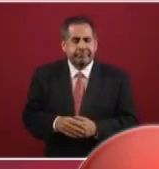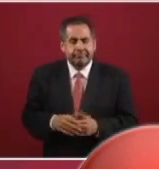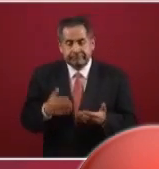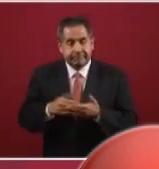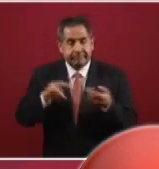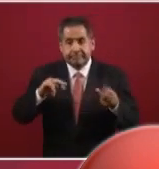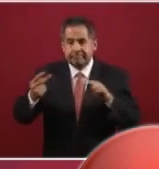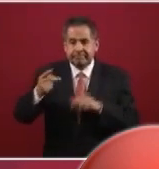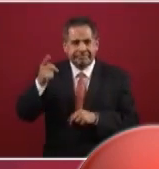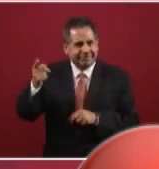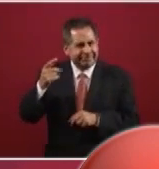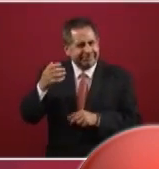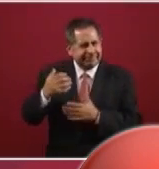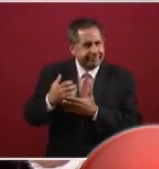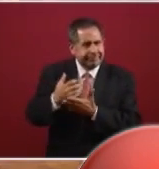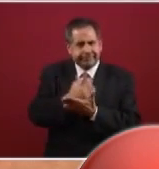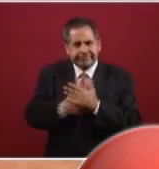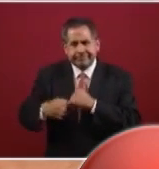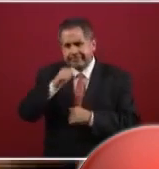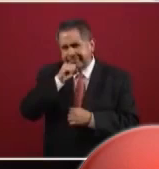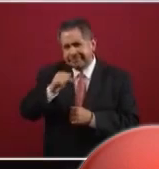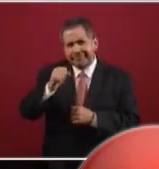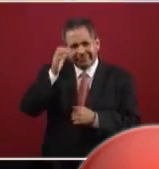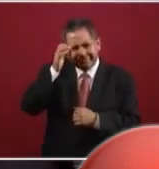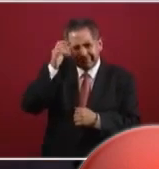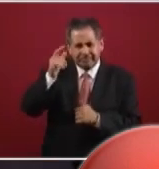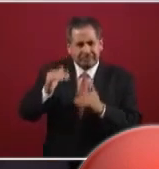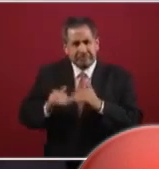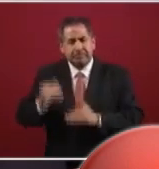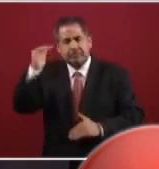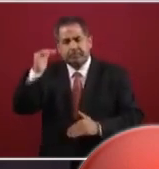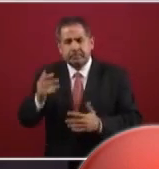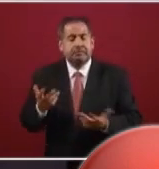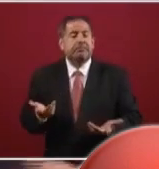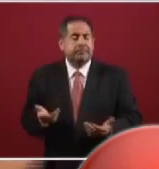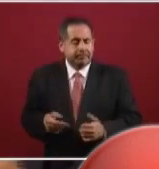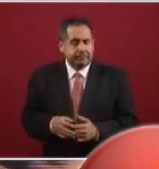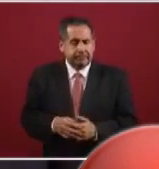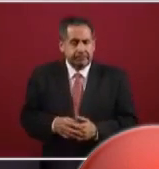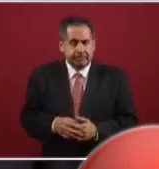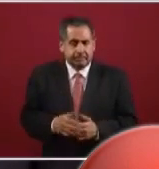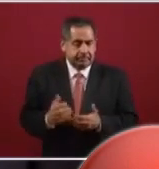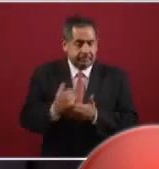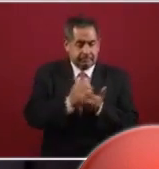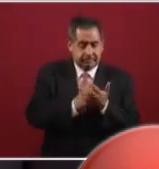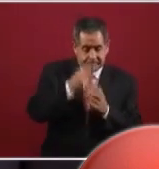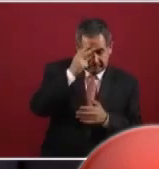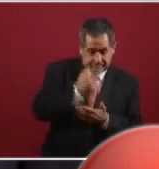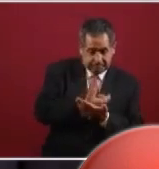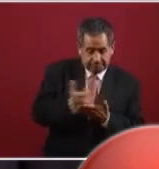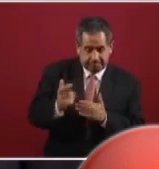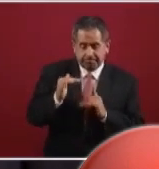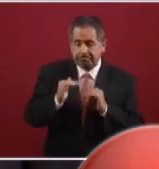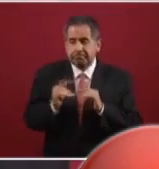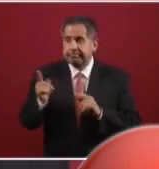Ahora resulta que el salario en China es superior al salario en México.